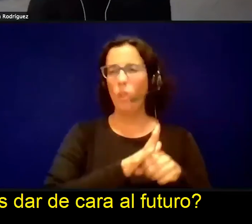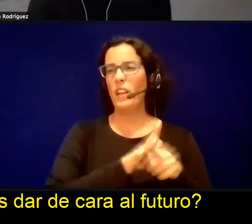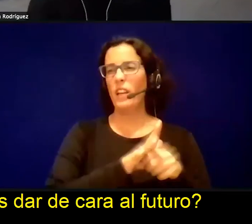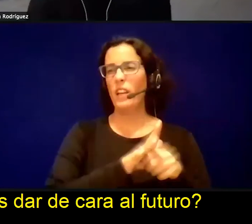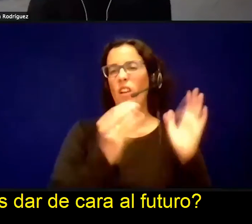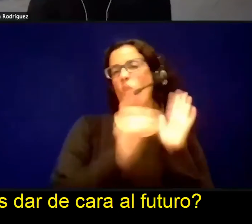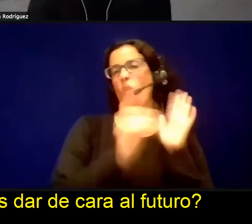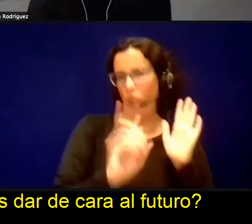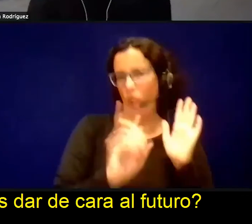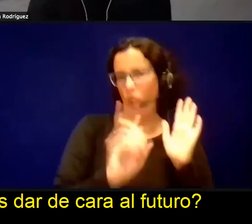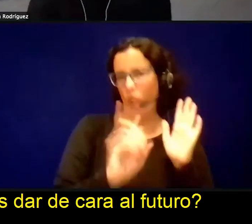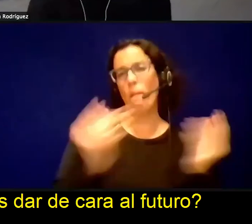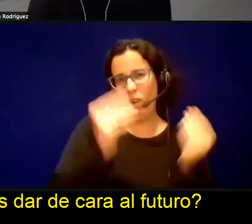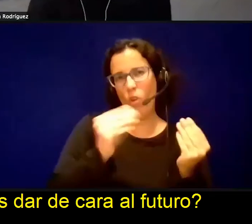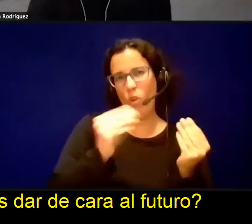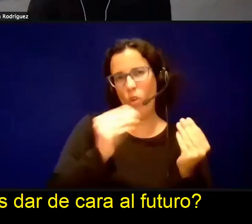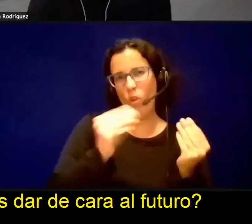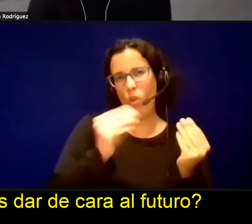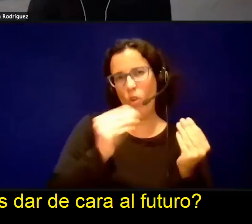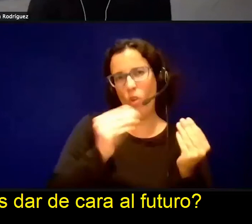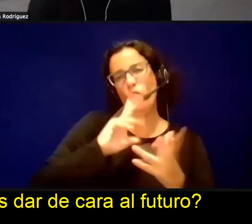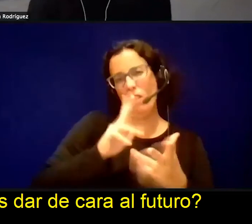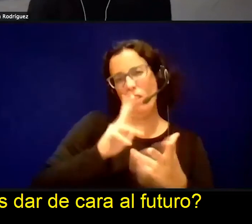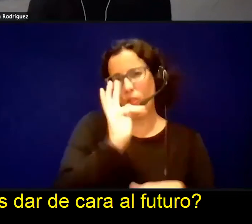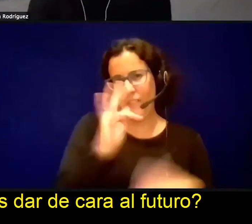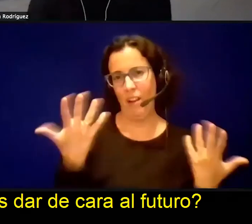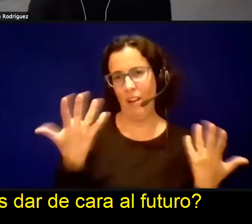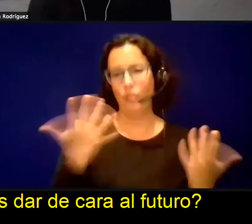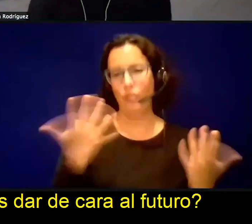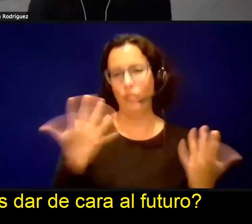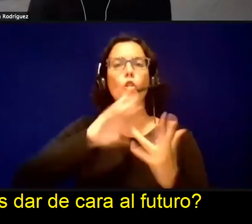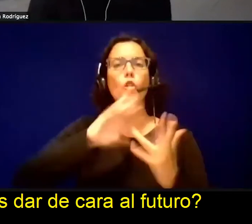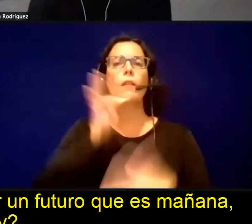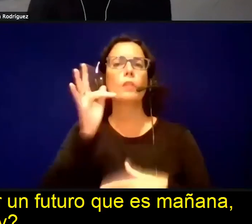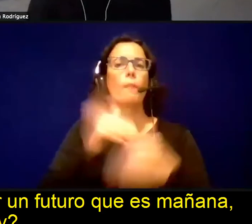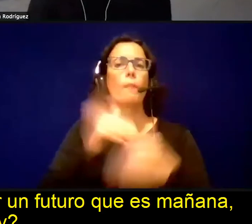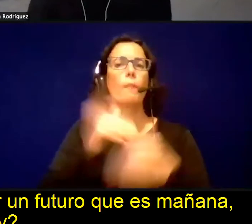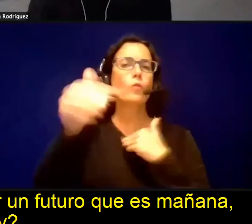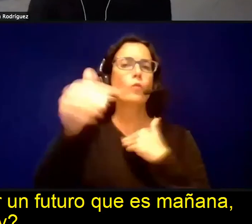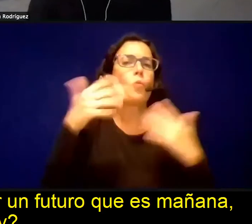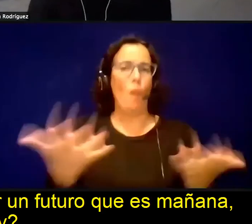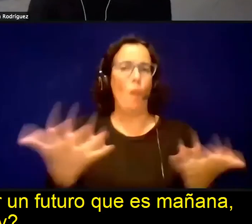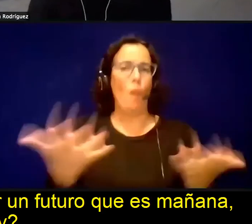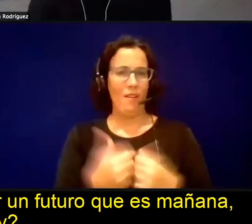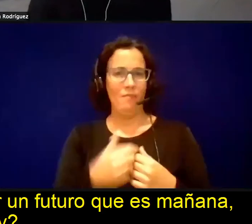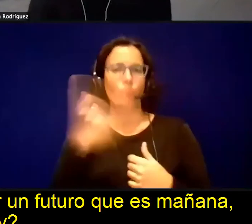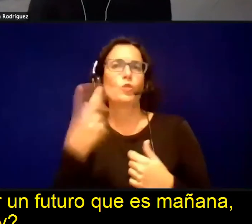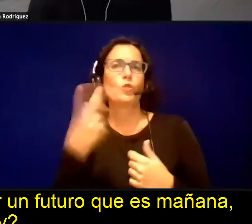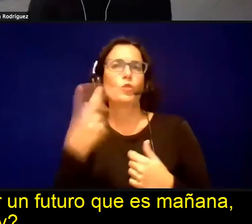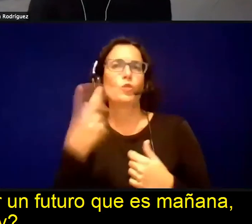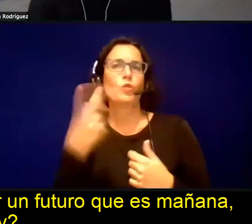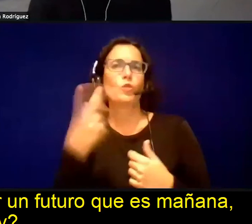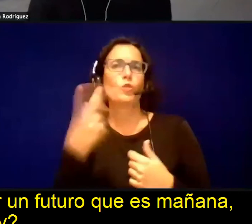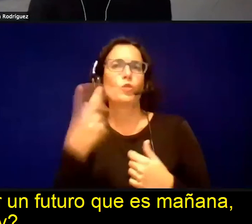buena noticia podemos dar de cara al futuro, ¿no? ¿O qué mensaje de esperanza o de qué mensaje de ayuda para